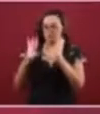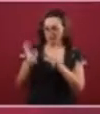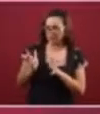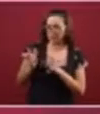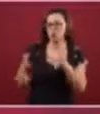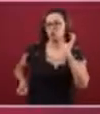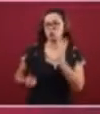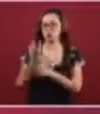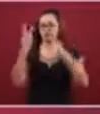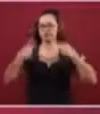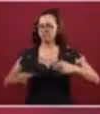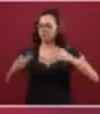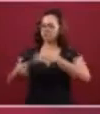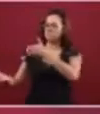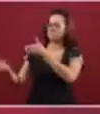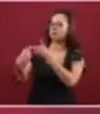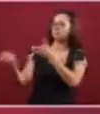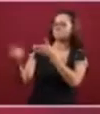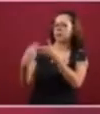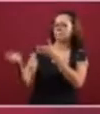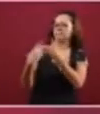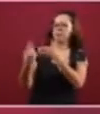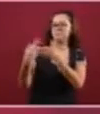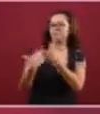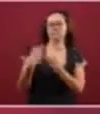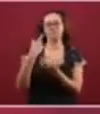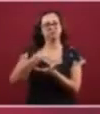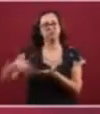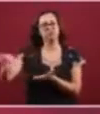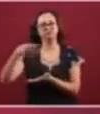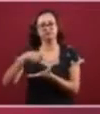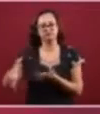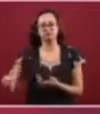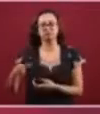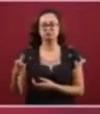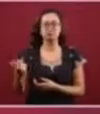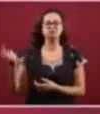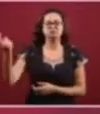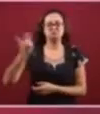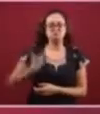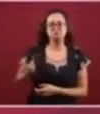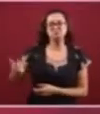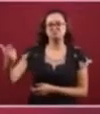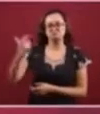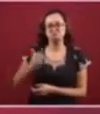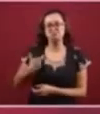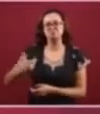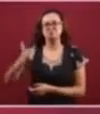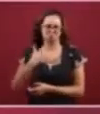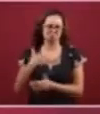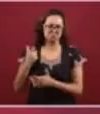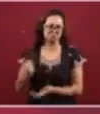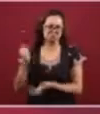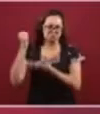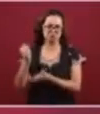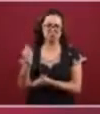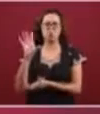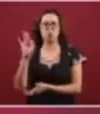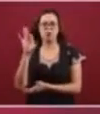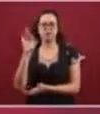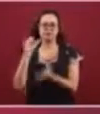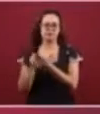yo informé, pues tiene ya el ingreso de importante, de más